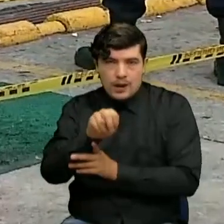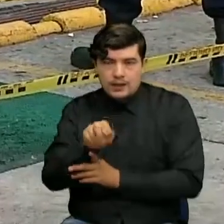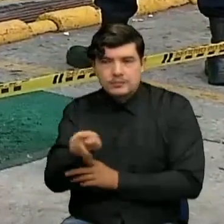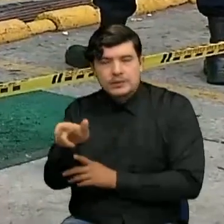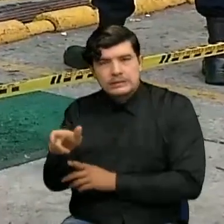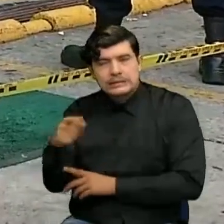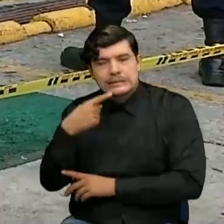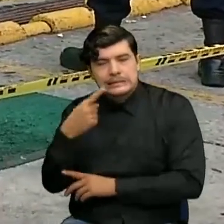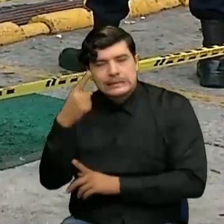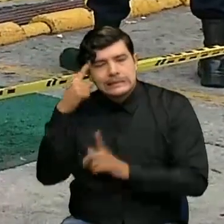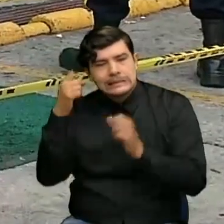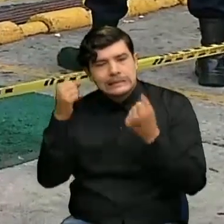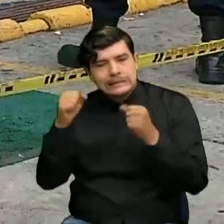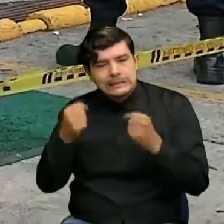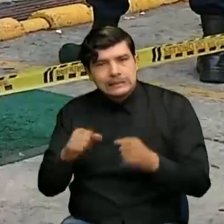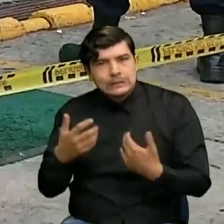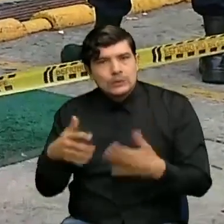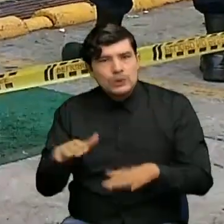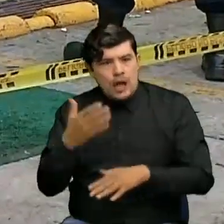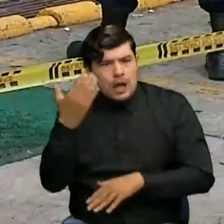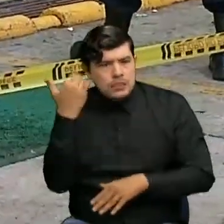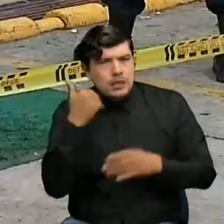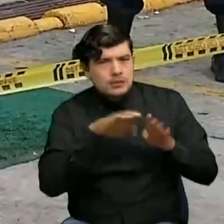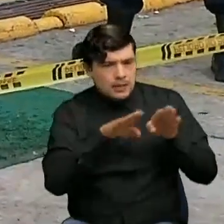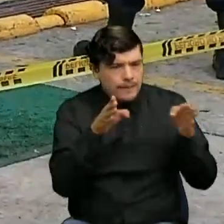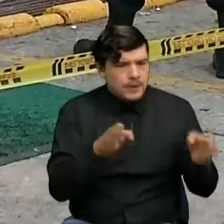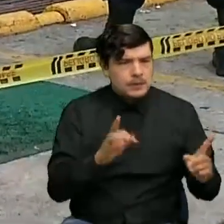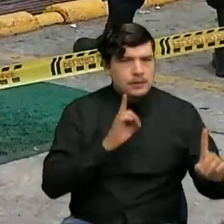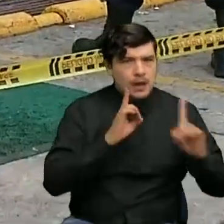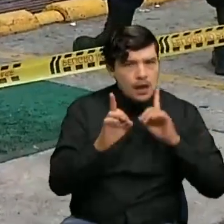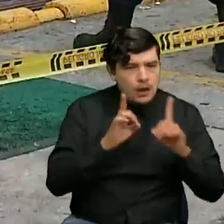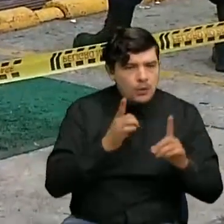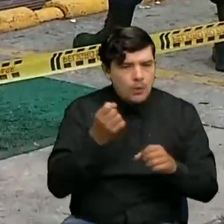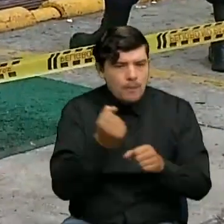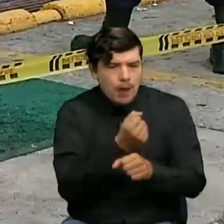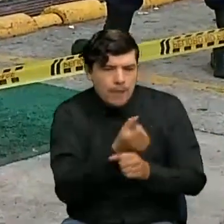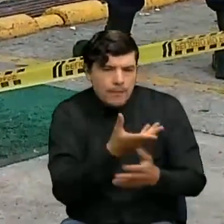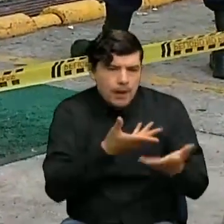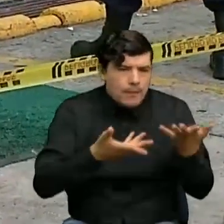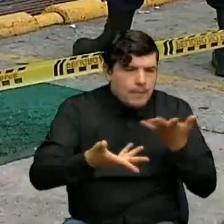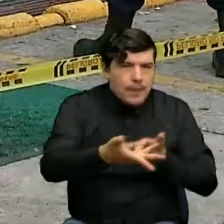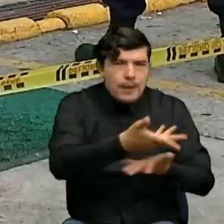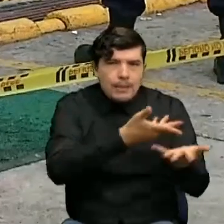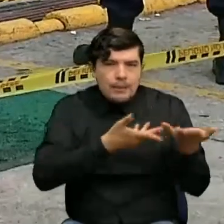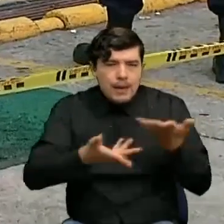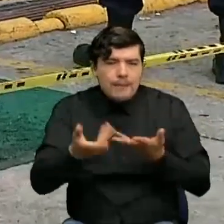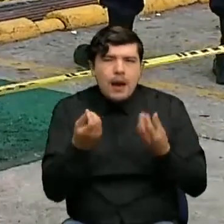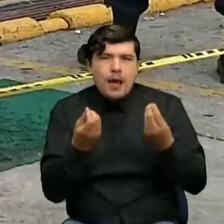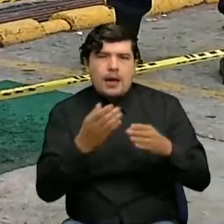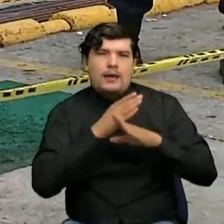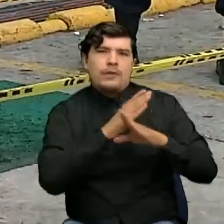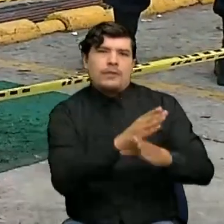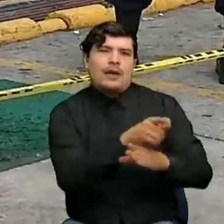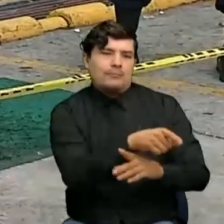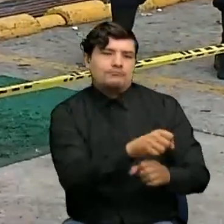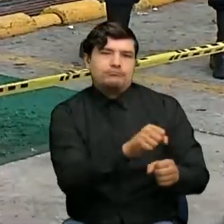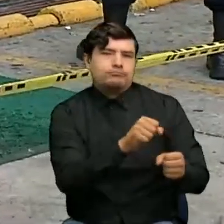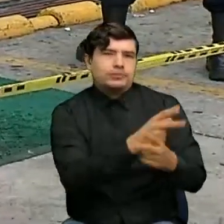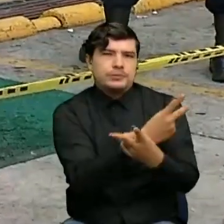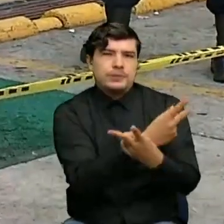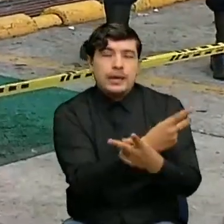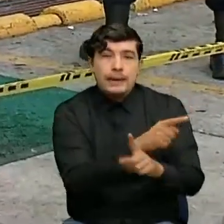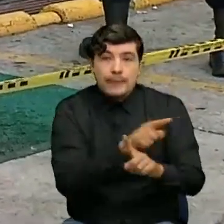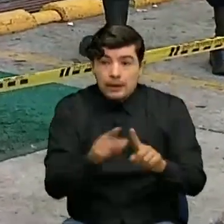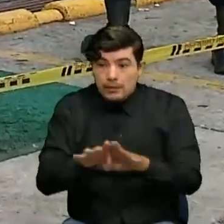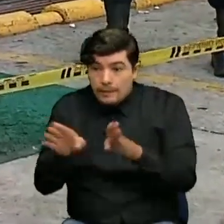preocupación porque se han instalado mesas de trabajo, mesas de diálogo, pues para evitar precisamente estos disturbios. Pero aún así, de las